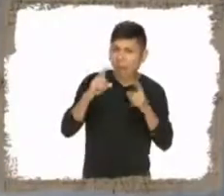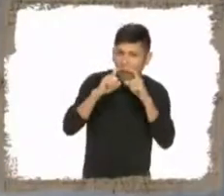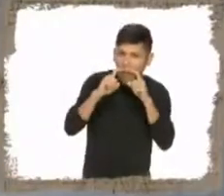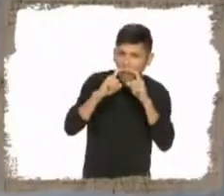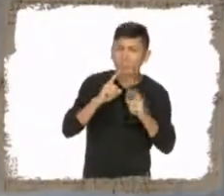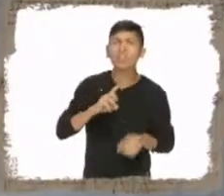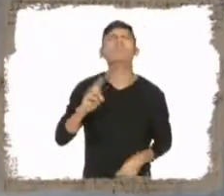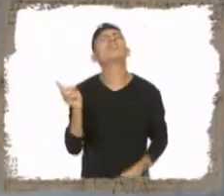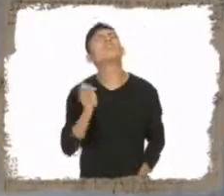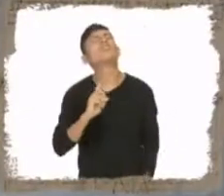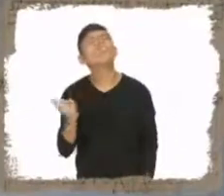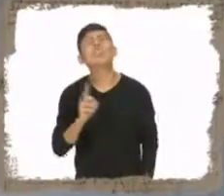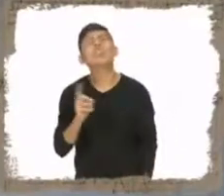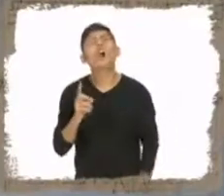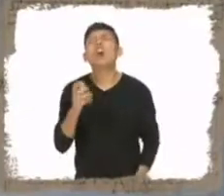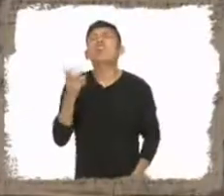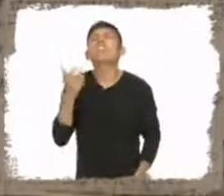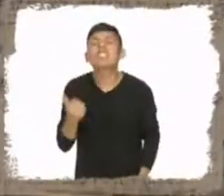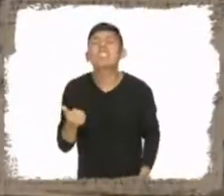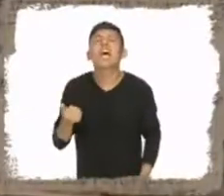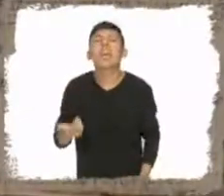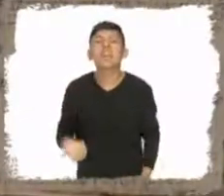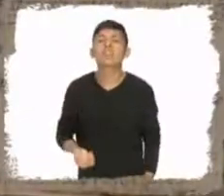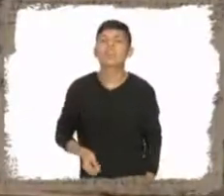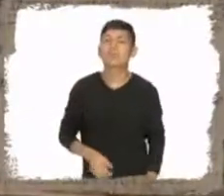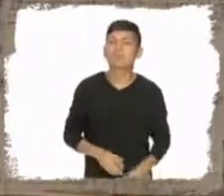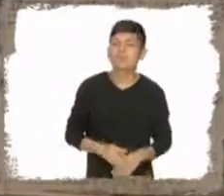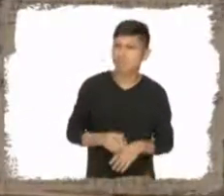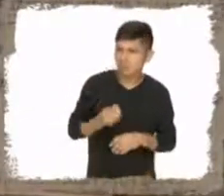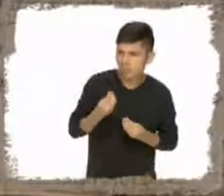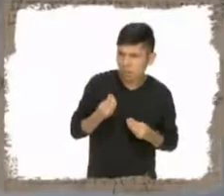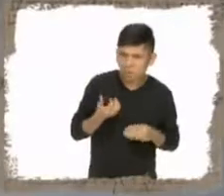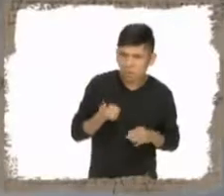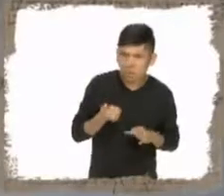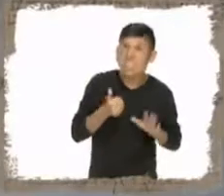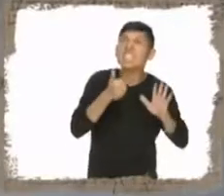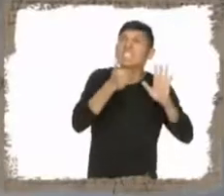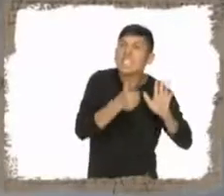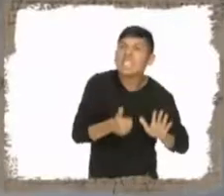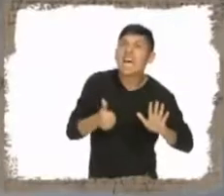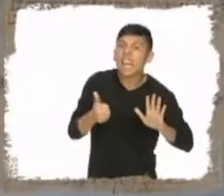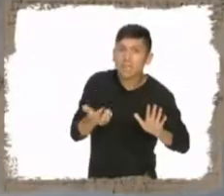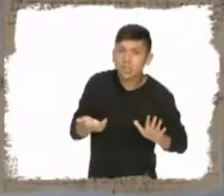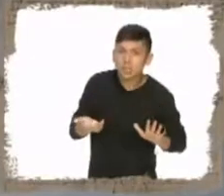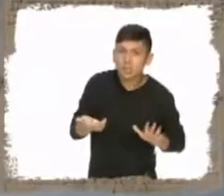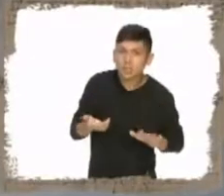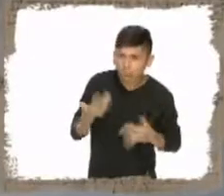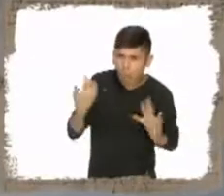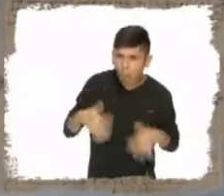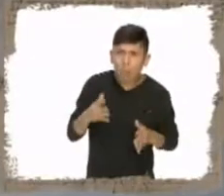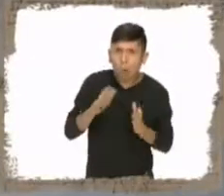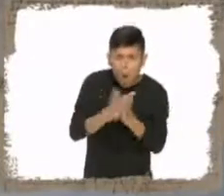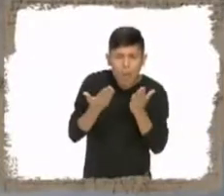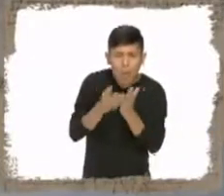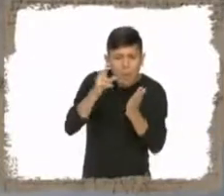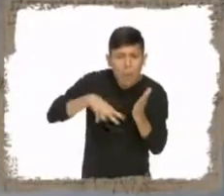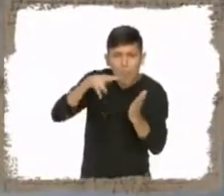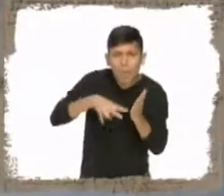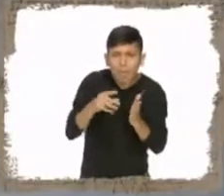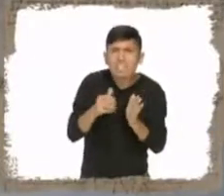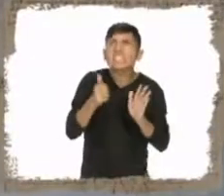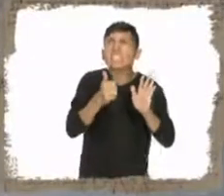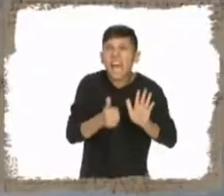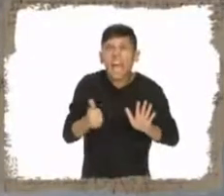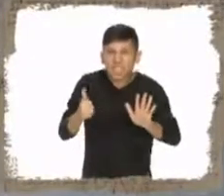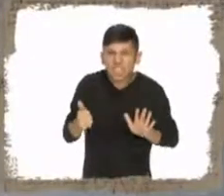¿Un Alfredo? ¡No! ¡El 6! ¿Cómo 6? ¿Sexto querrás decir? Tantos libros que lees